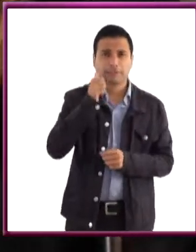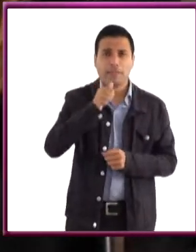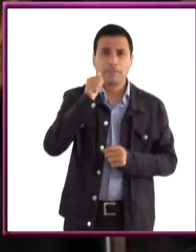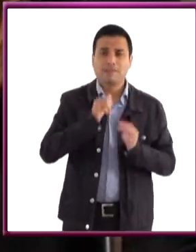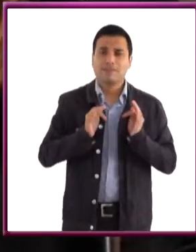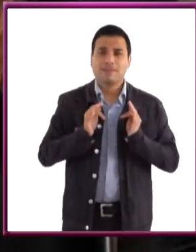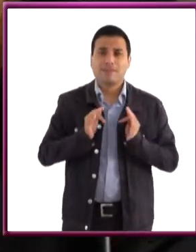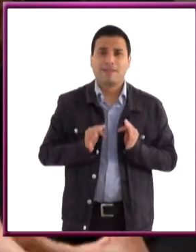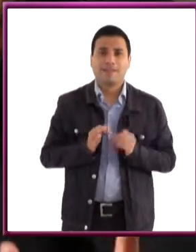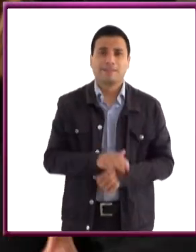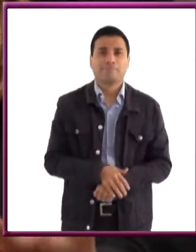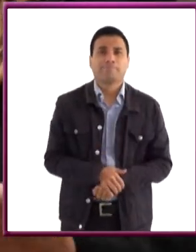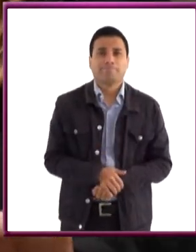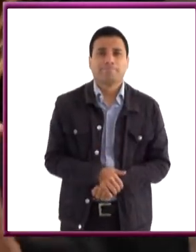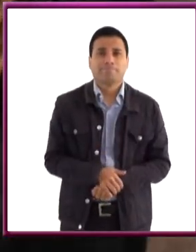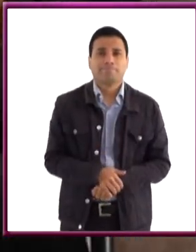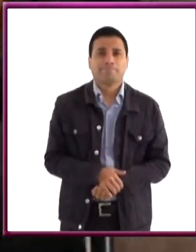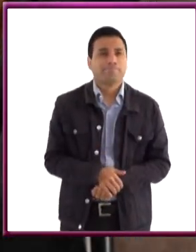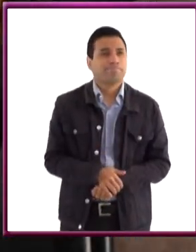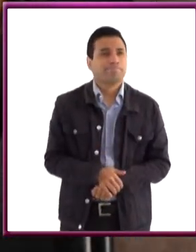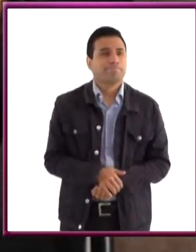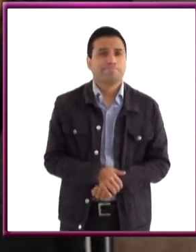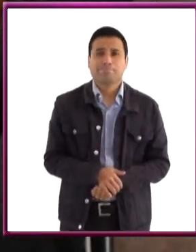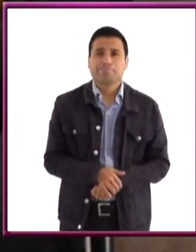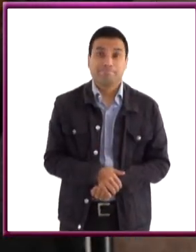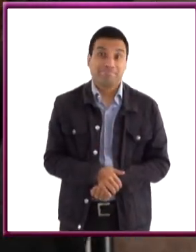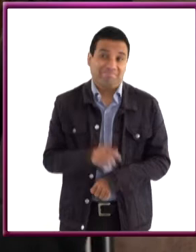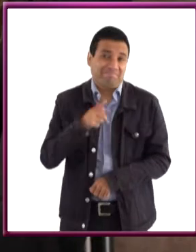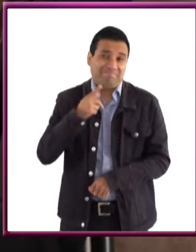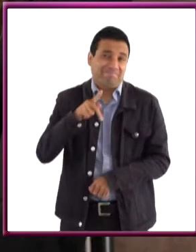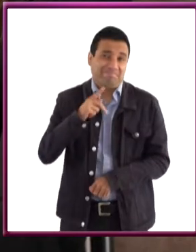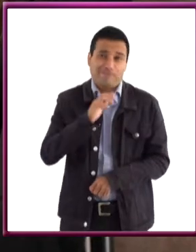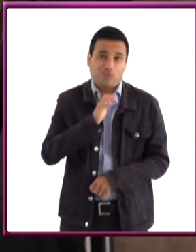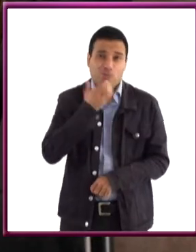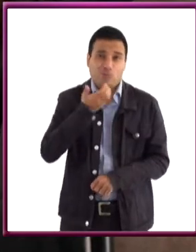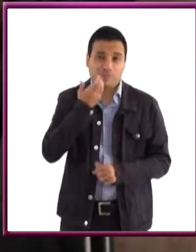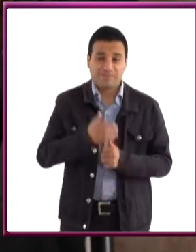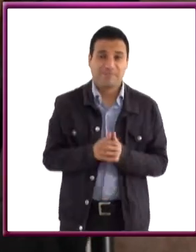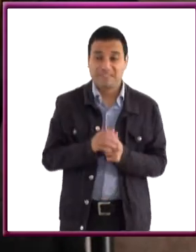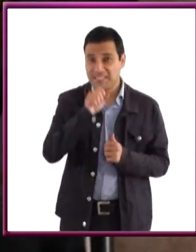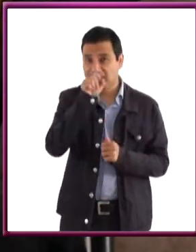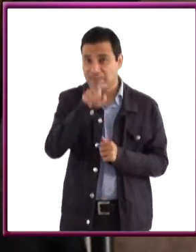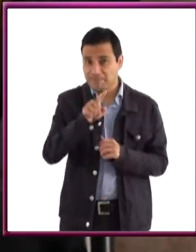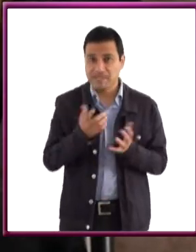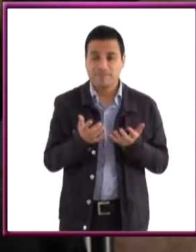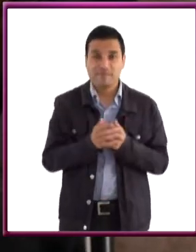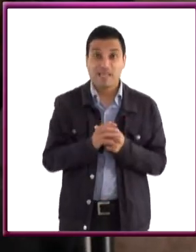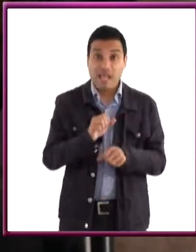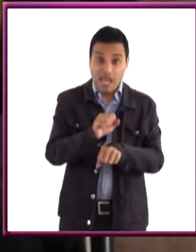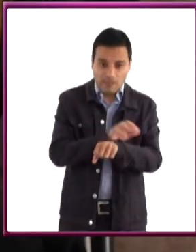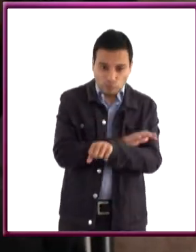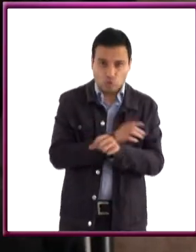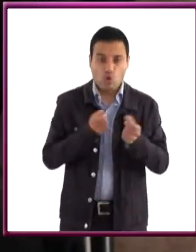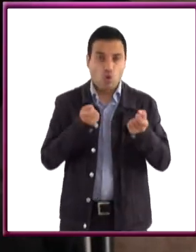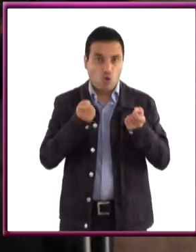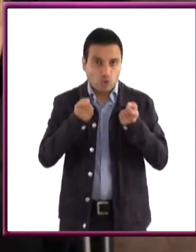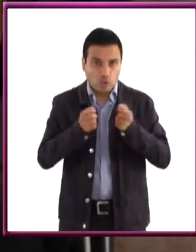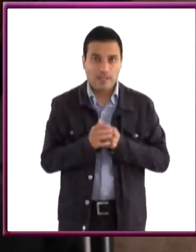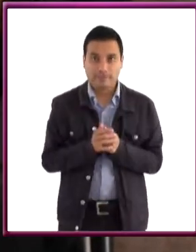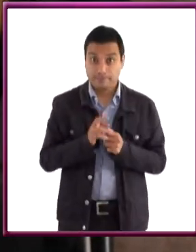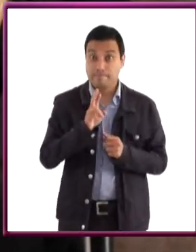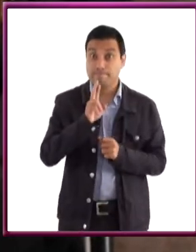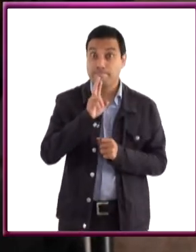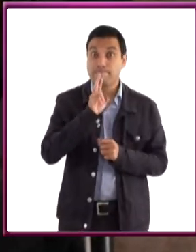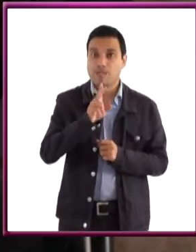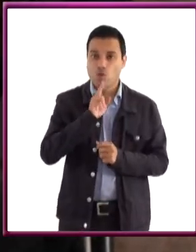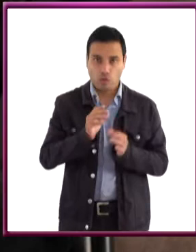como tranquilas, ¿no? No están así alteradas. Empiezas a controlar más tus emociones, a